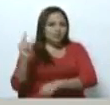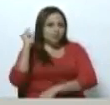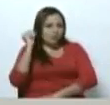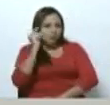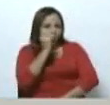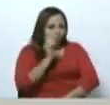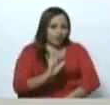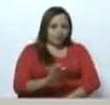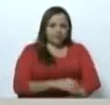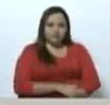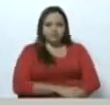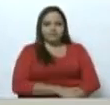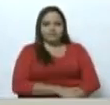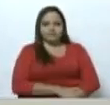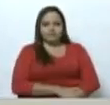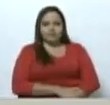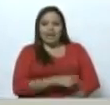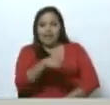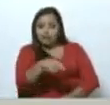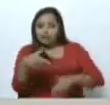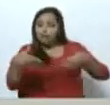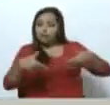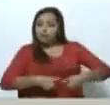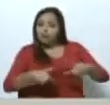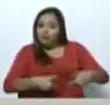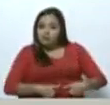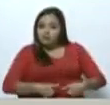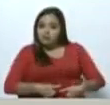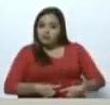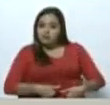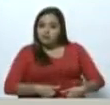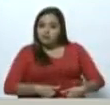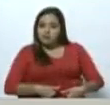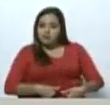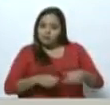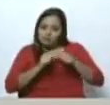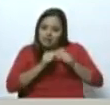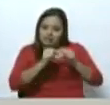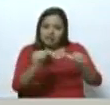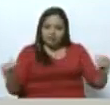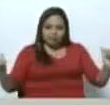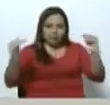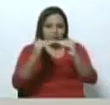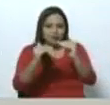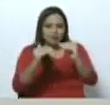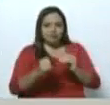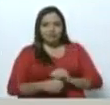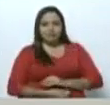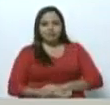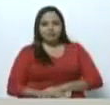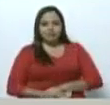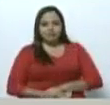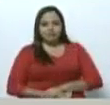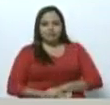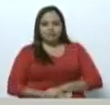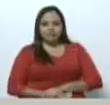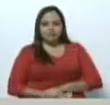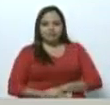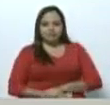salario. Eso es un esfuerzo para evitar la desigualdad. Y le habla mucho a